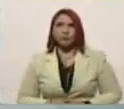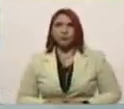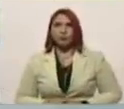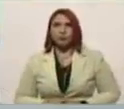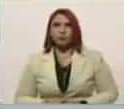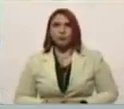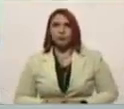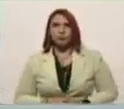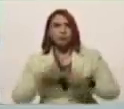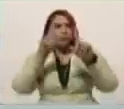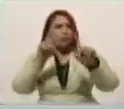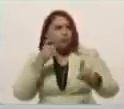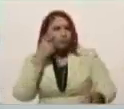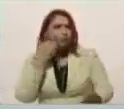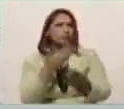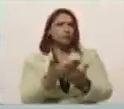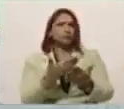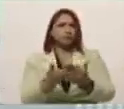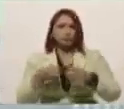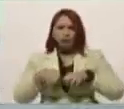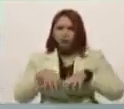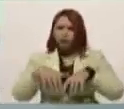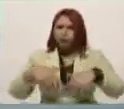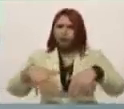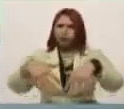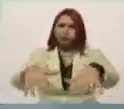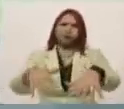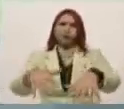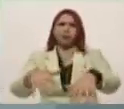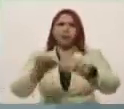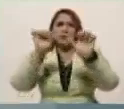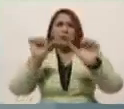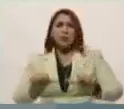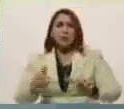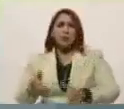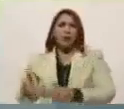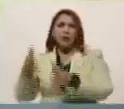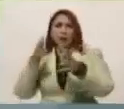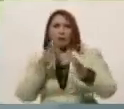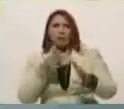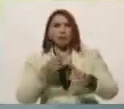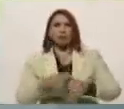Para probar la capacidad de despliegue de los sistemas de armas